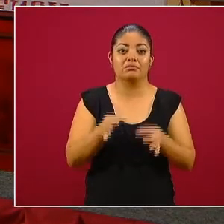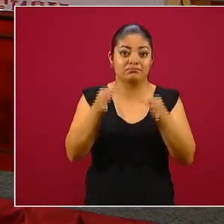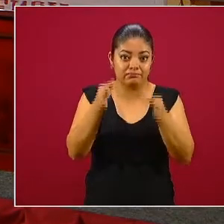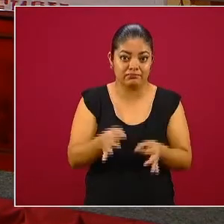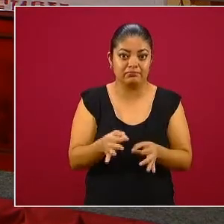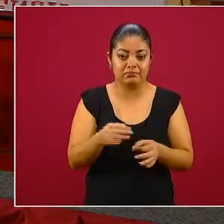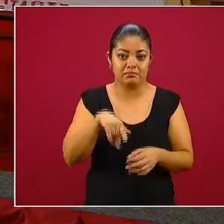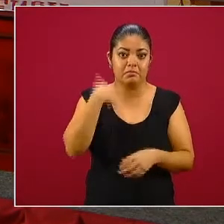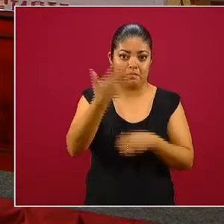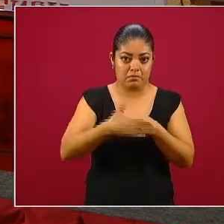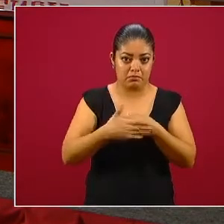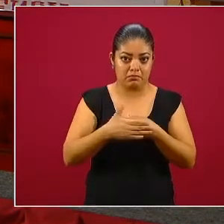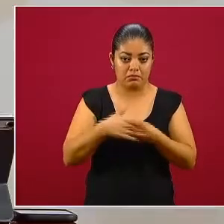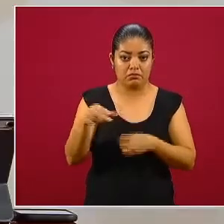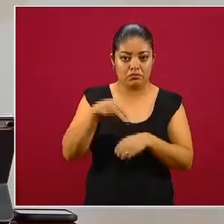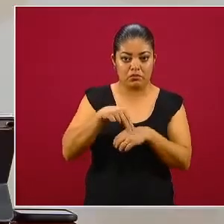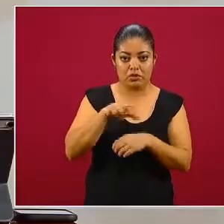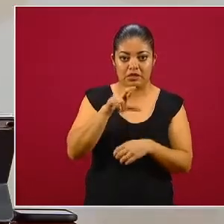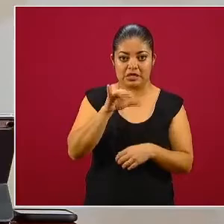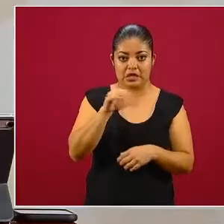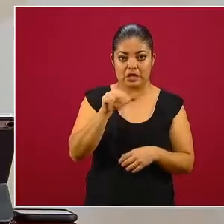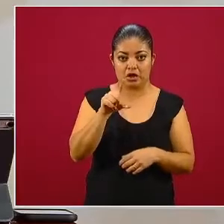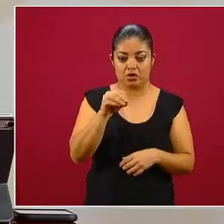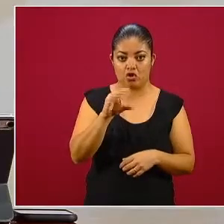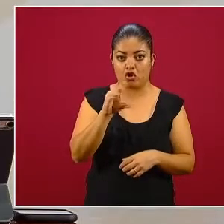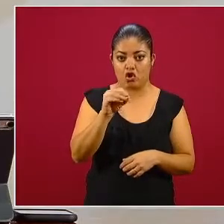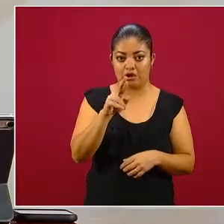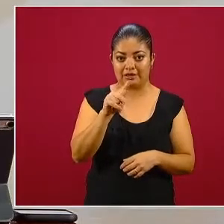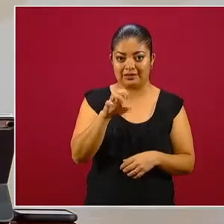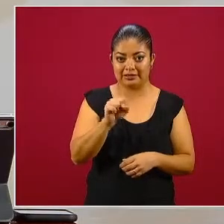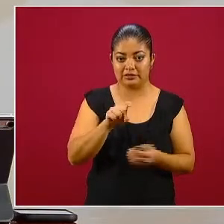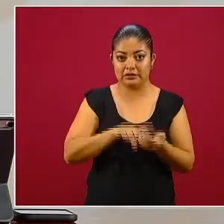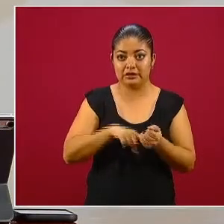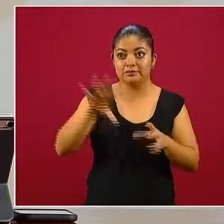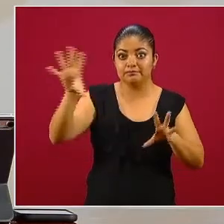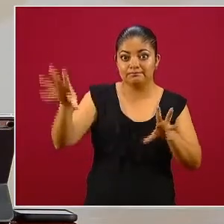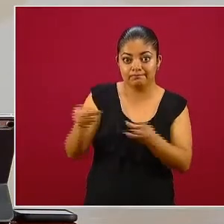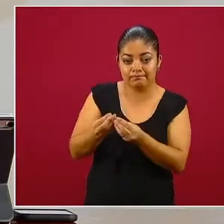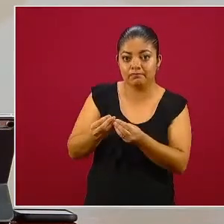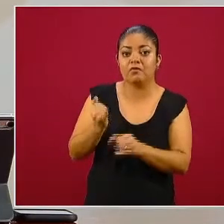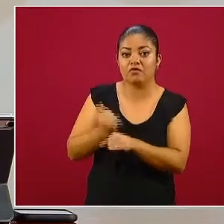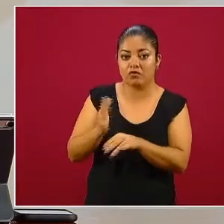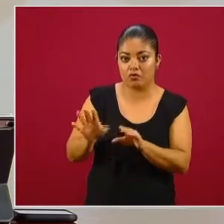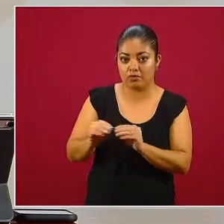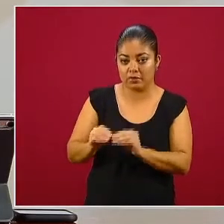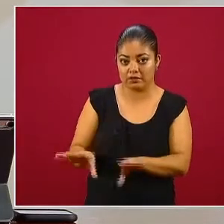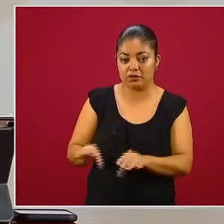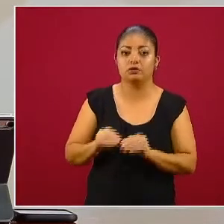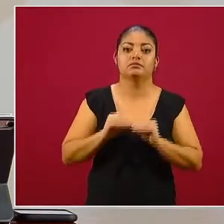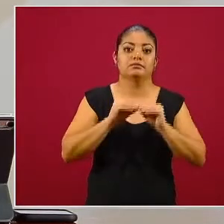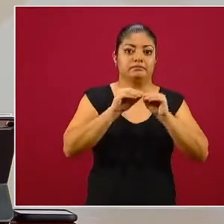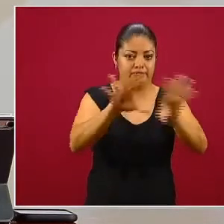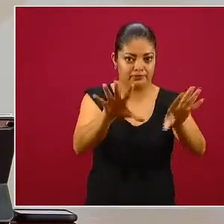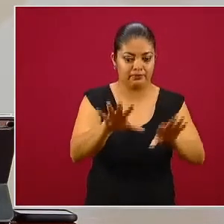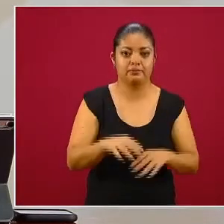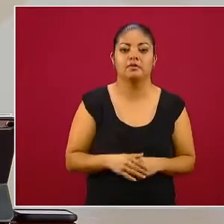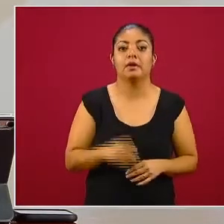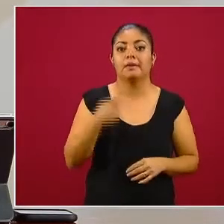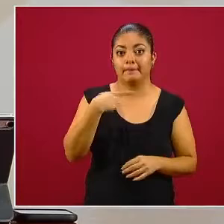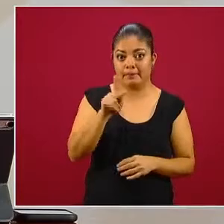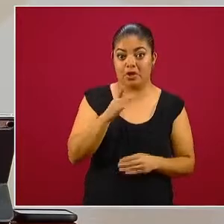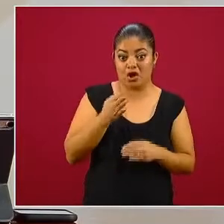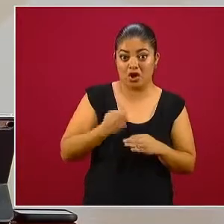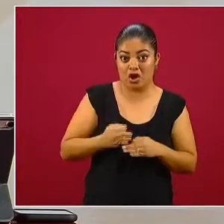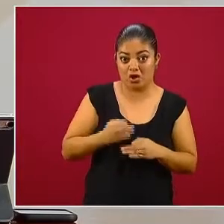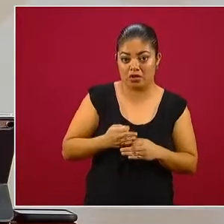presentará próximamente el doctor Ricardo Cortés cuando se recopile la nueva información. Pero apreciativamente notamos que